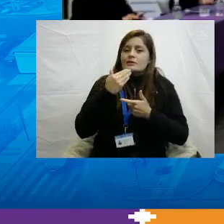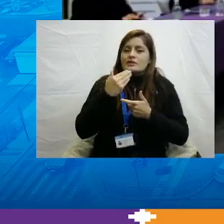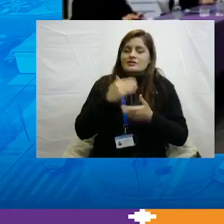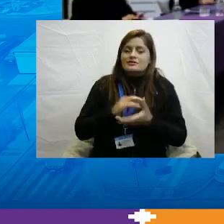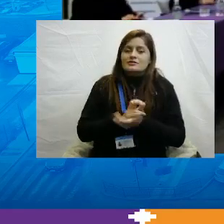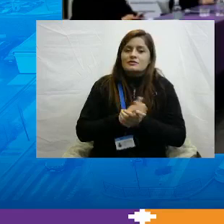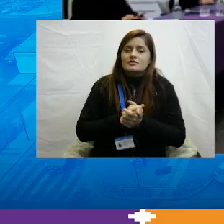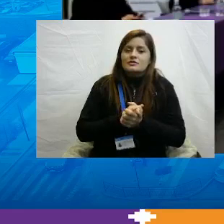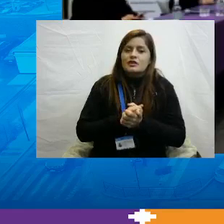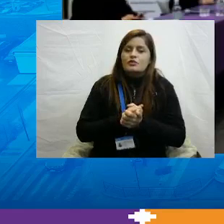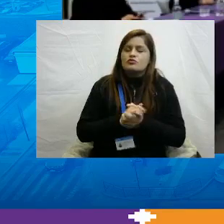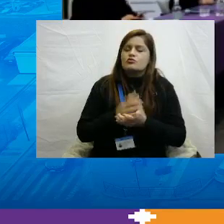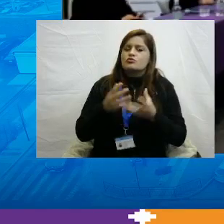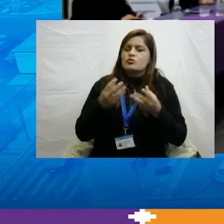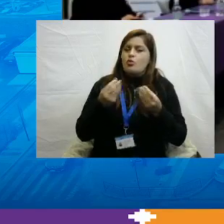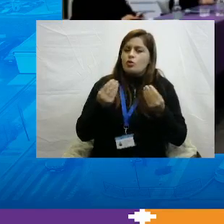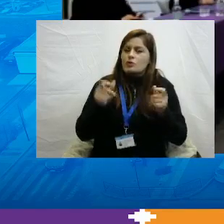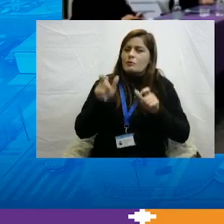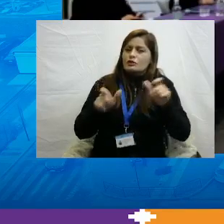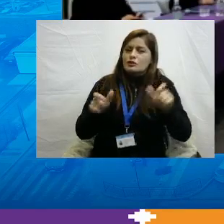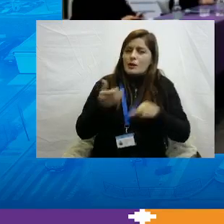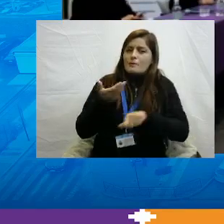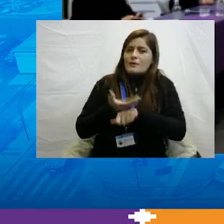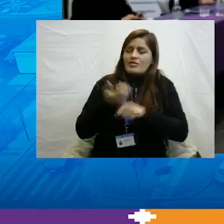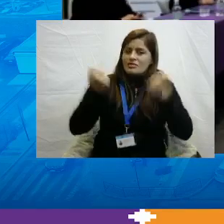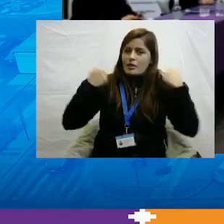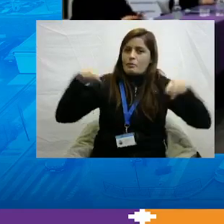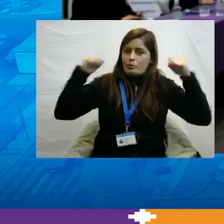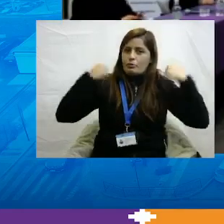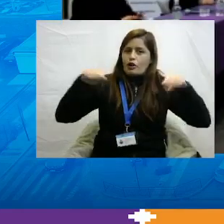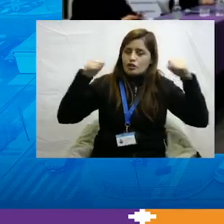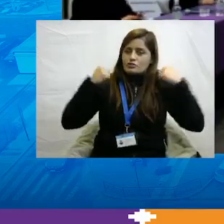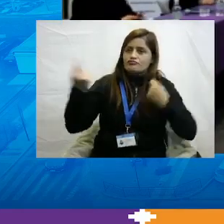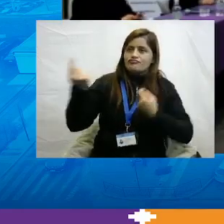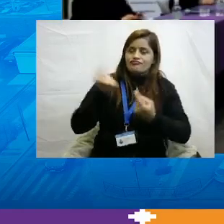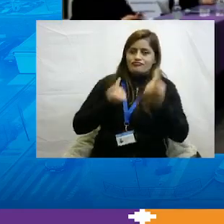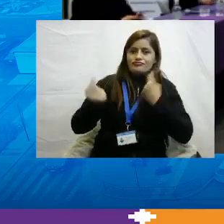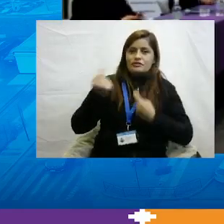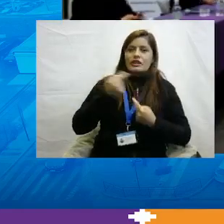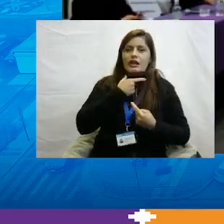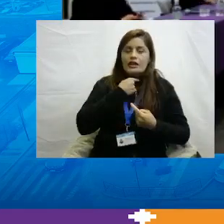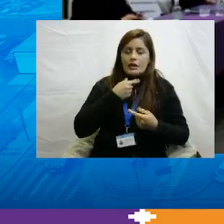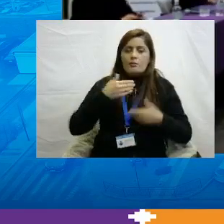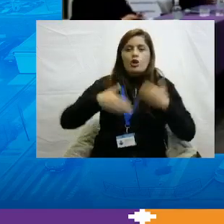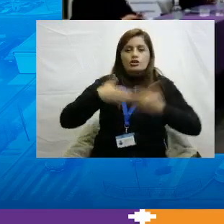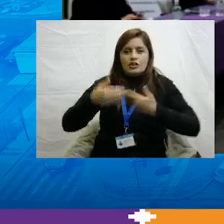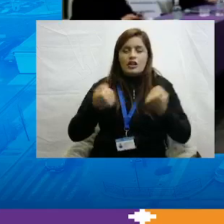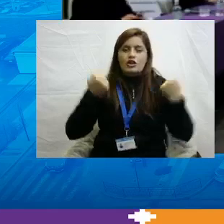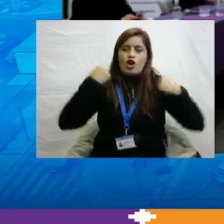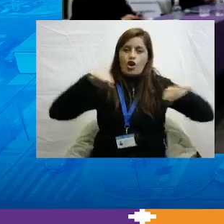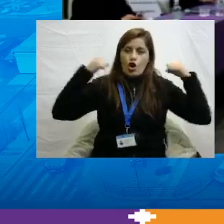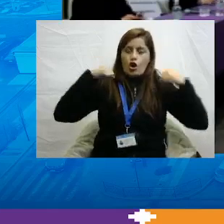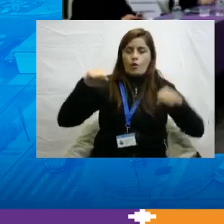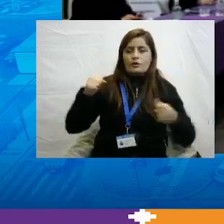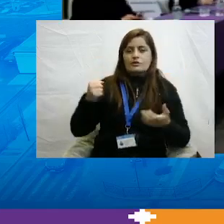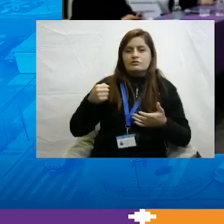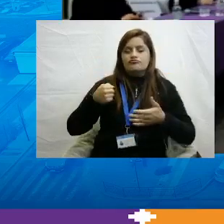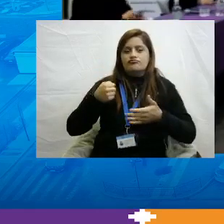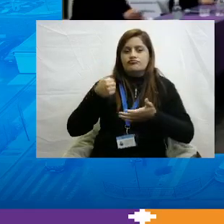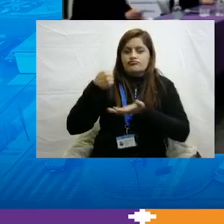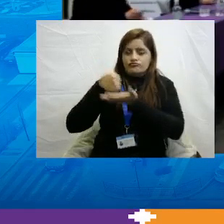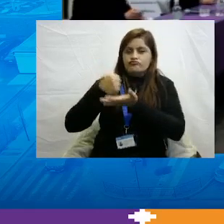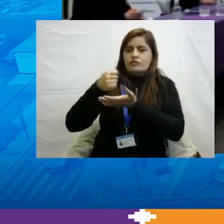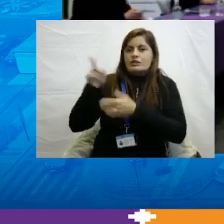Bueno, han llegado varios deportistas que están en procesos de competencia, y ahí el equipo